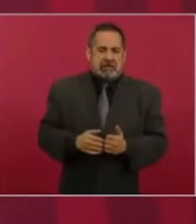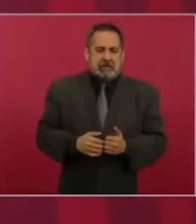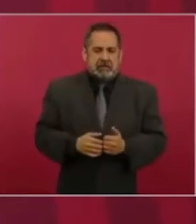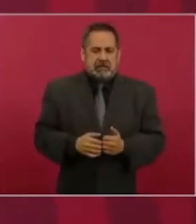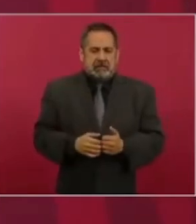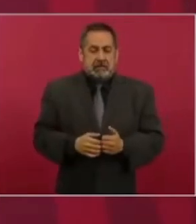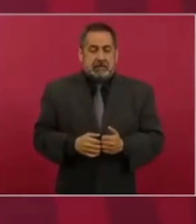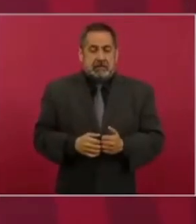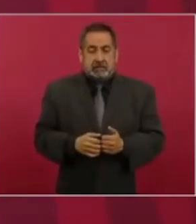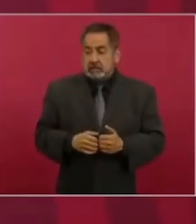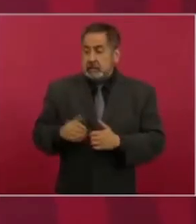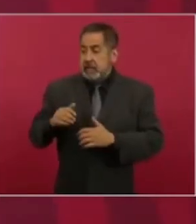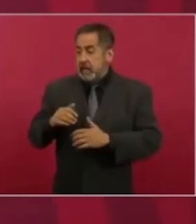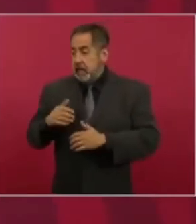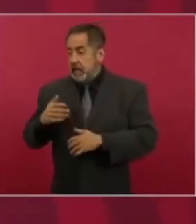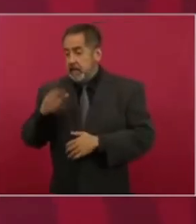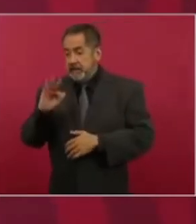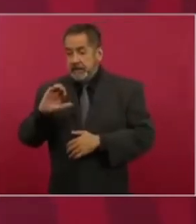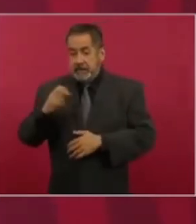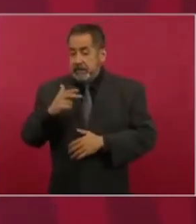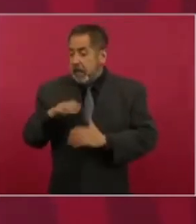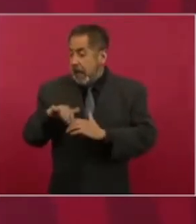y le ofrece a Calderón